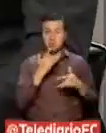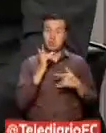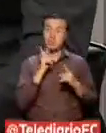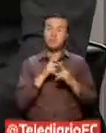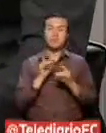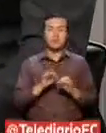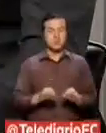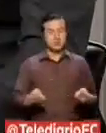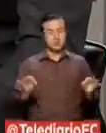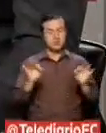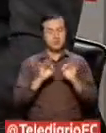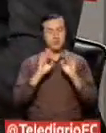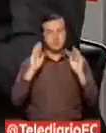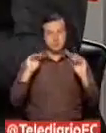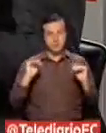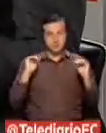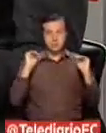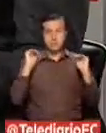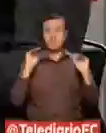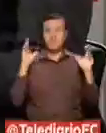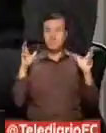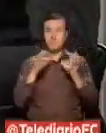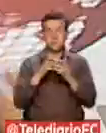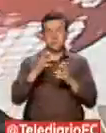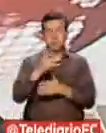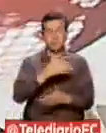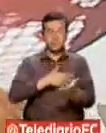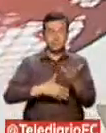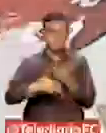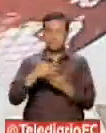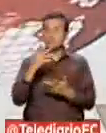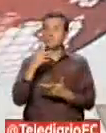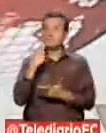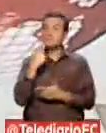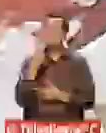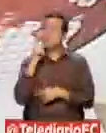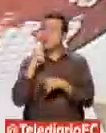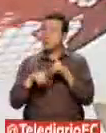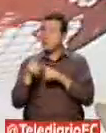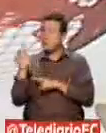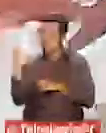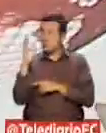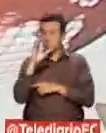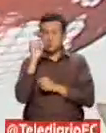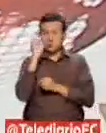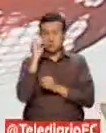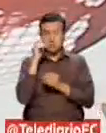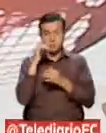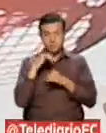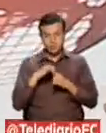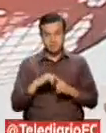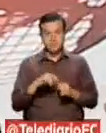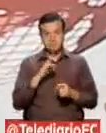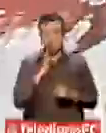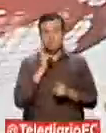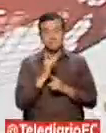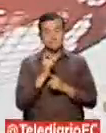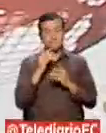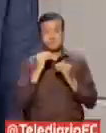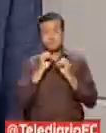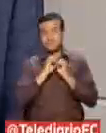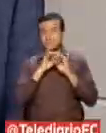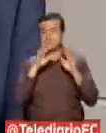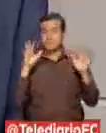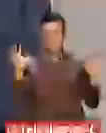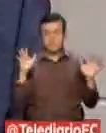factor muy preponderante en compartir, ¿no es cierto? Como me dice mi amigo, yo lo comparto y eso va produciendo también un efecto que se vuelve viral, ¿no? Es